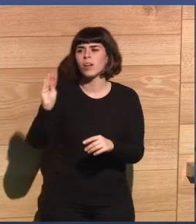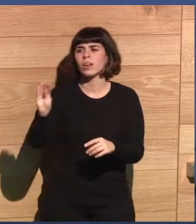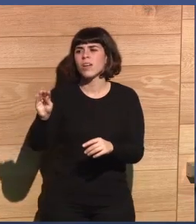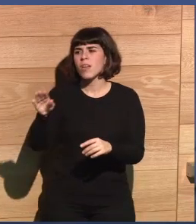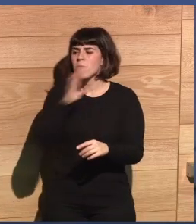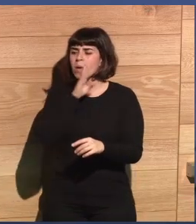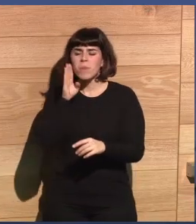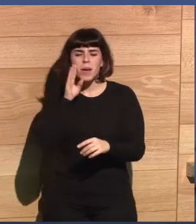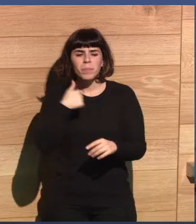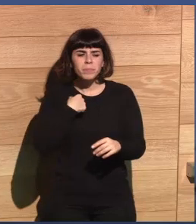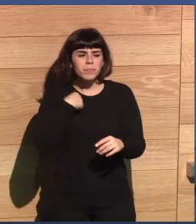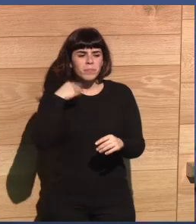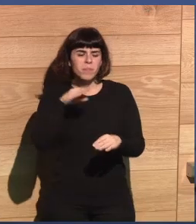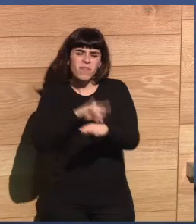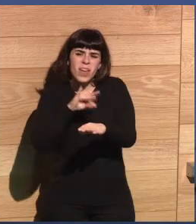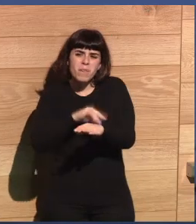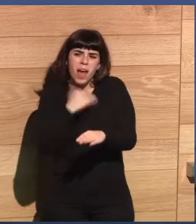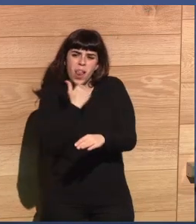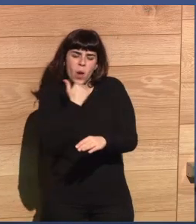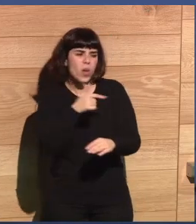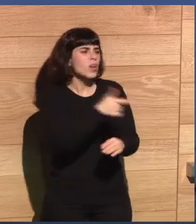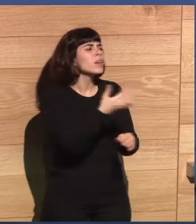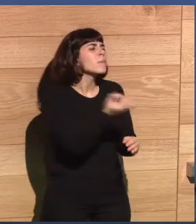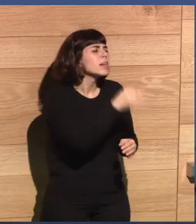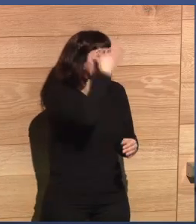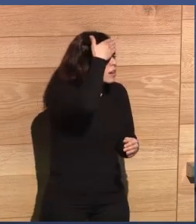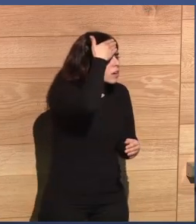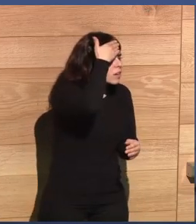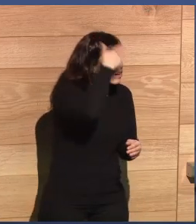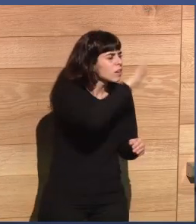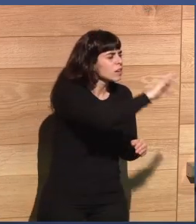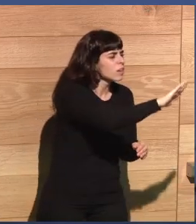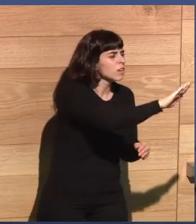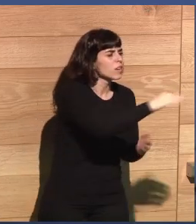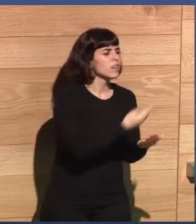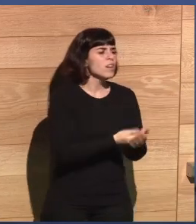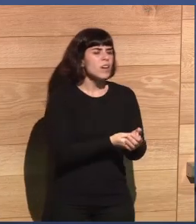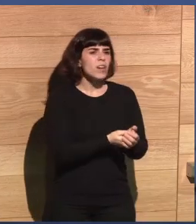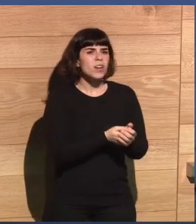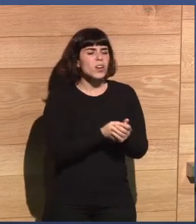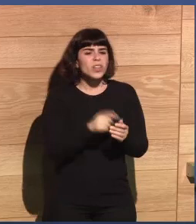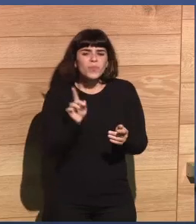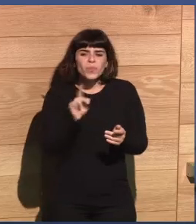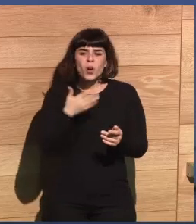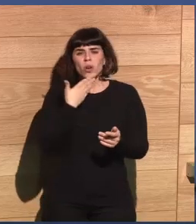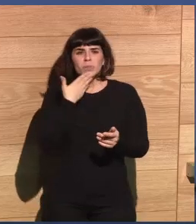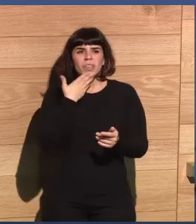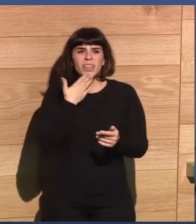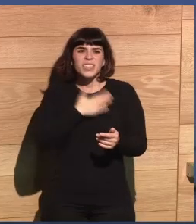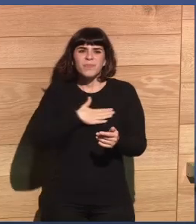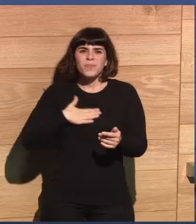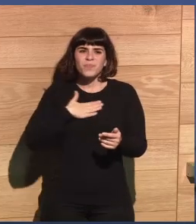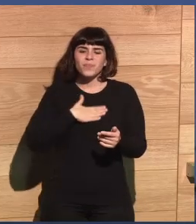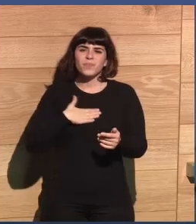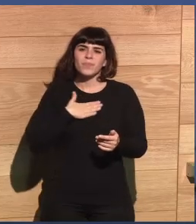que creo que estoy malita». «¿Qué te ocurre, cielo?», le contestó mientras le tocaba la frente para comprobar si tenía frente. «No, es como por aquí», le